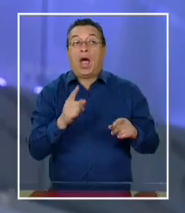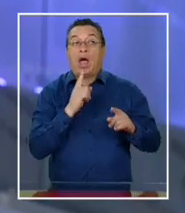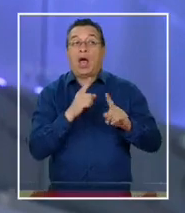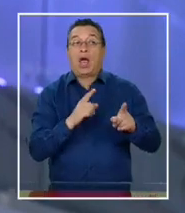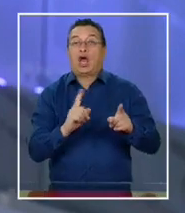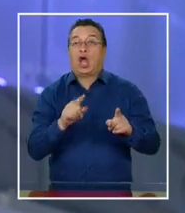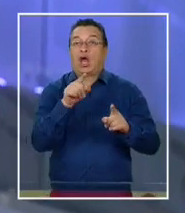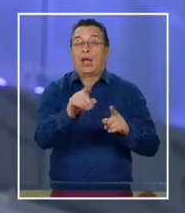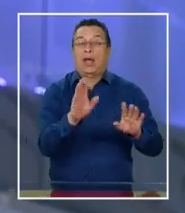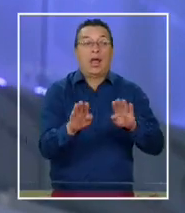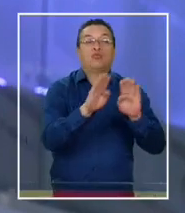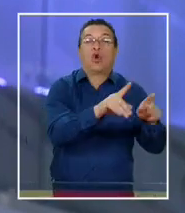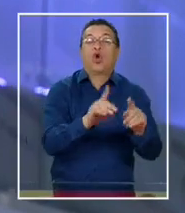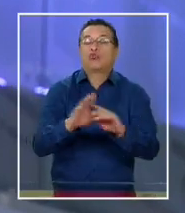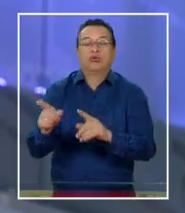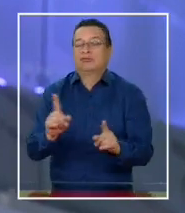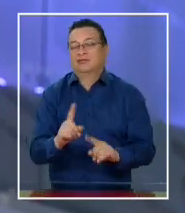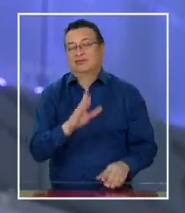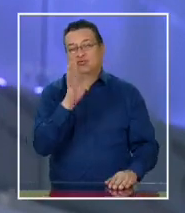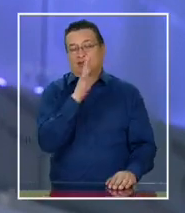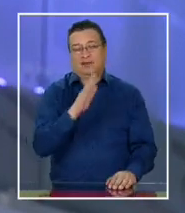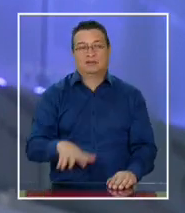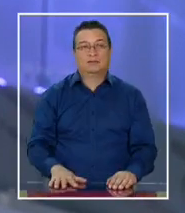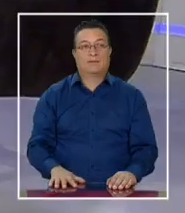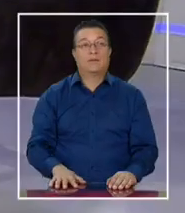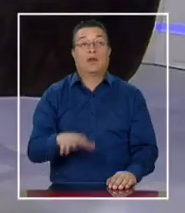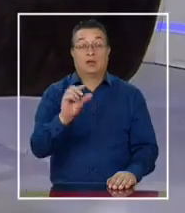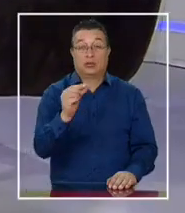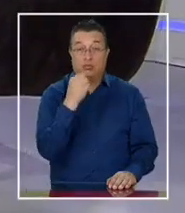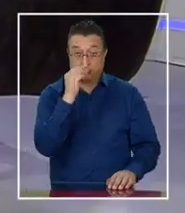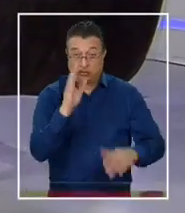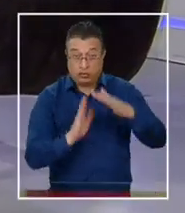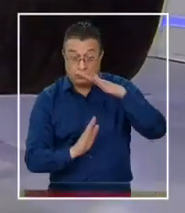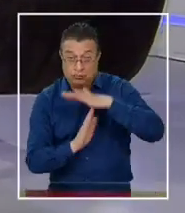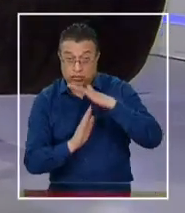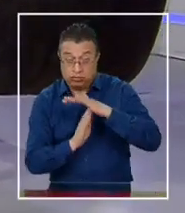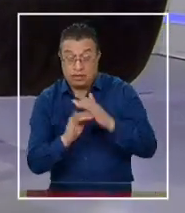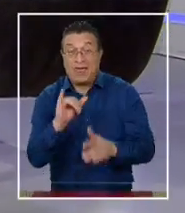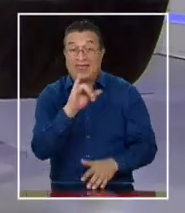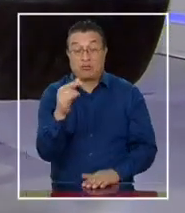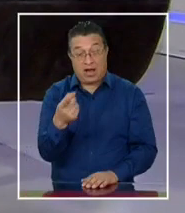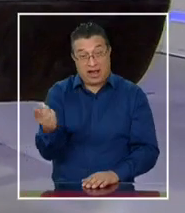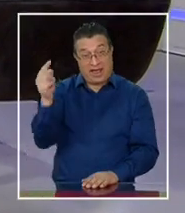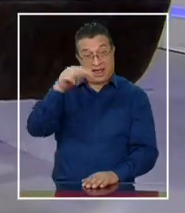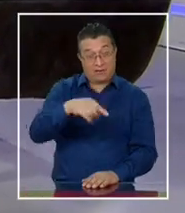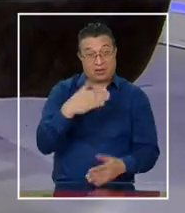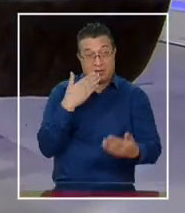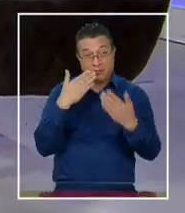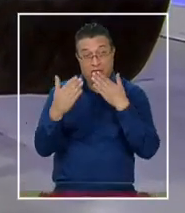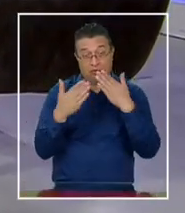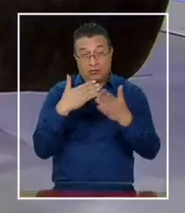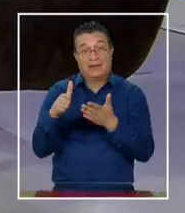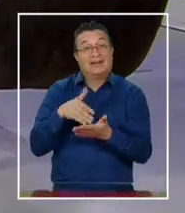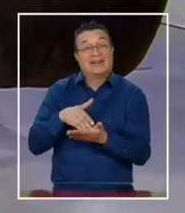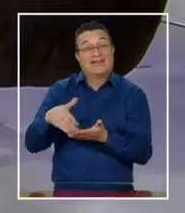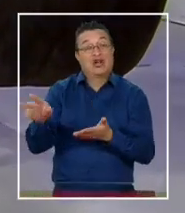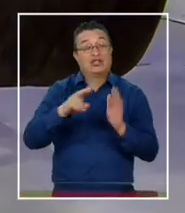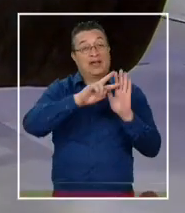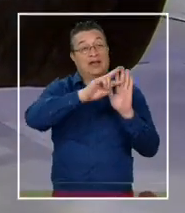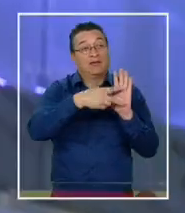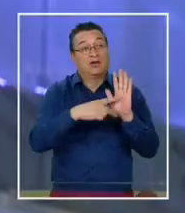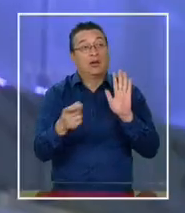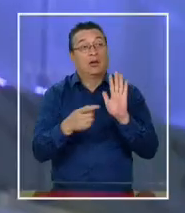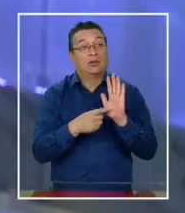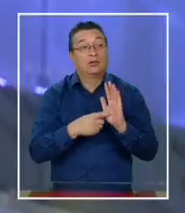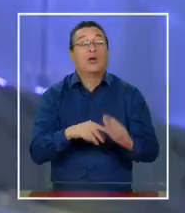a una señal para acá o para allá no lo es le parece que a la vuelta este corte hablemos un poco de lo que ocurrió con la con el rechazo de la Reforma tributaria